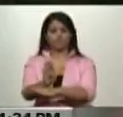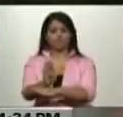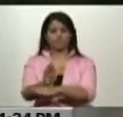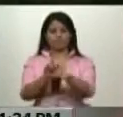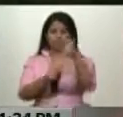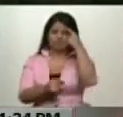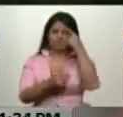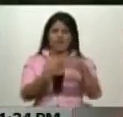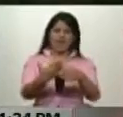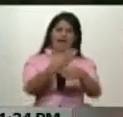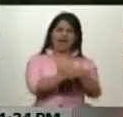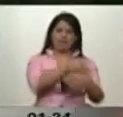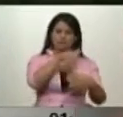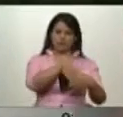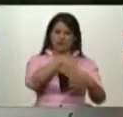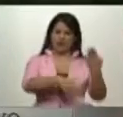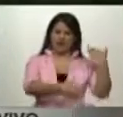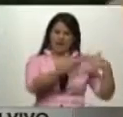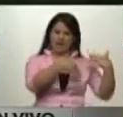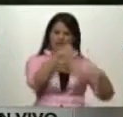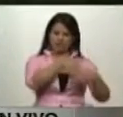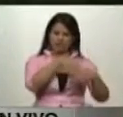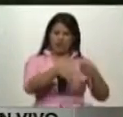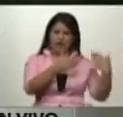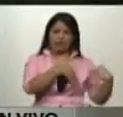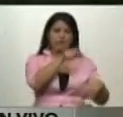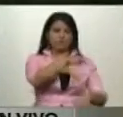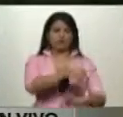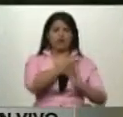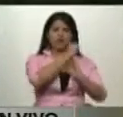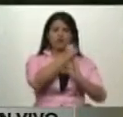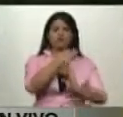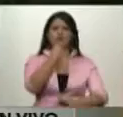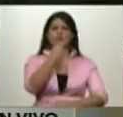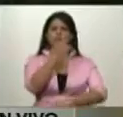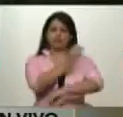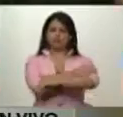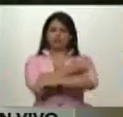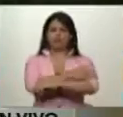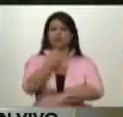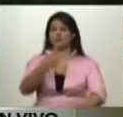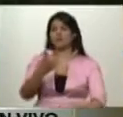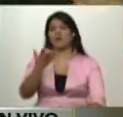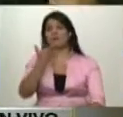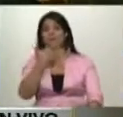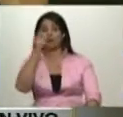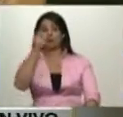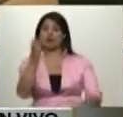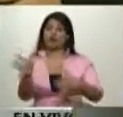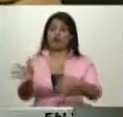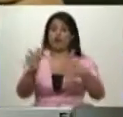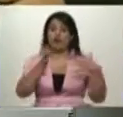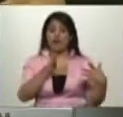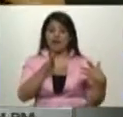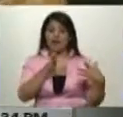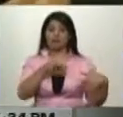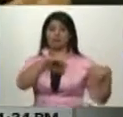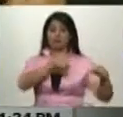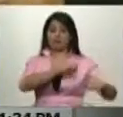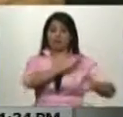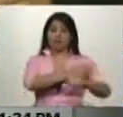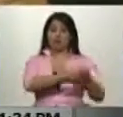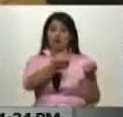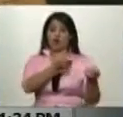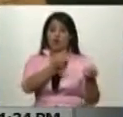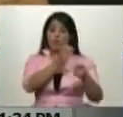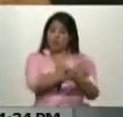elecciones, voceros de la derecha venezolana amenazaron con que si llegaban a ganar la Asamblea Nacional y se hacían del poder, bueno, ellos